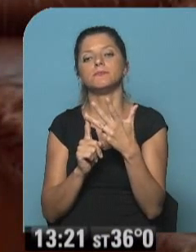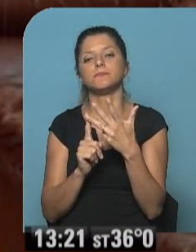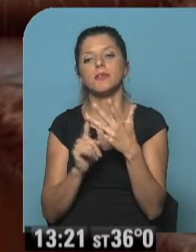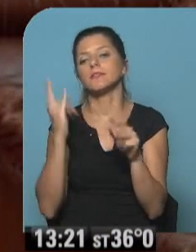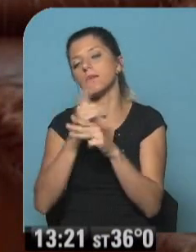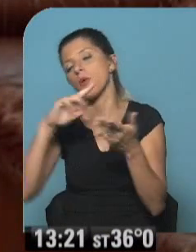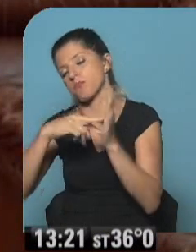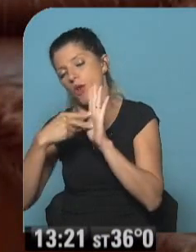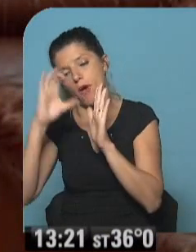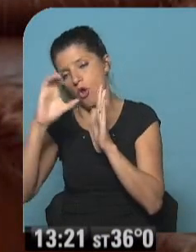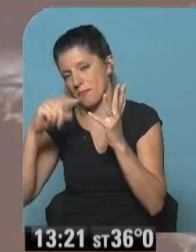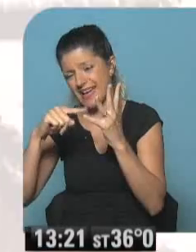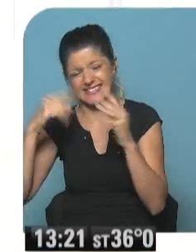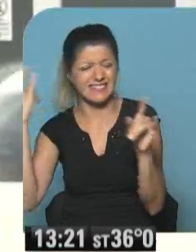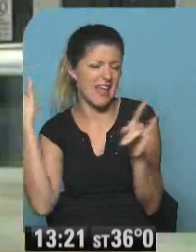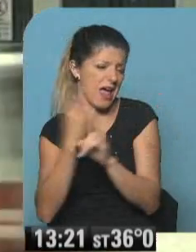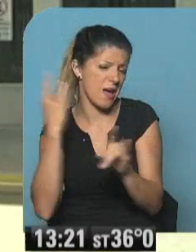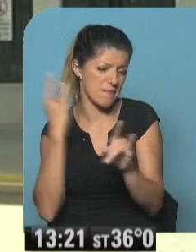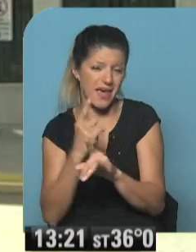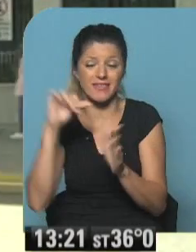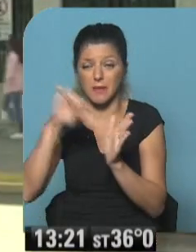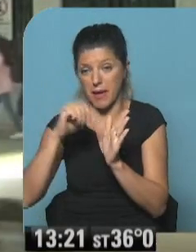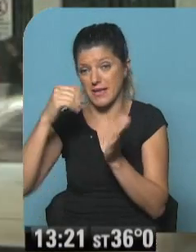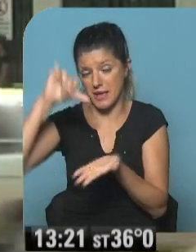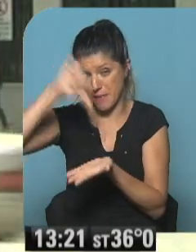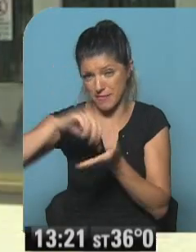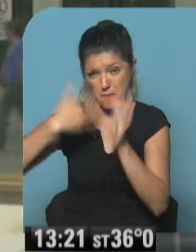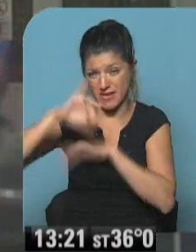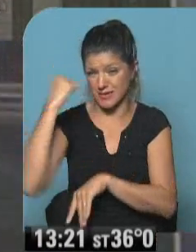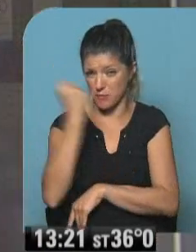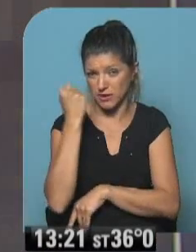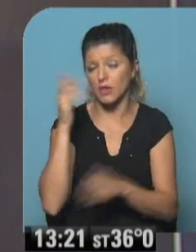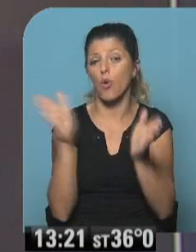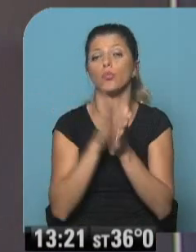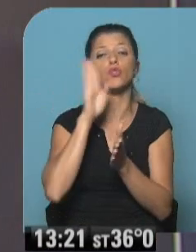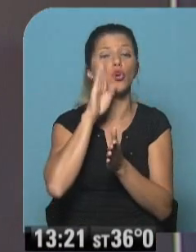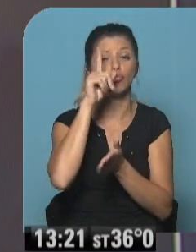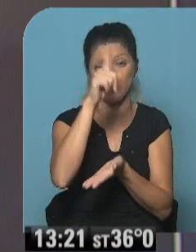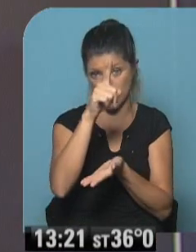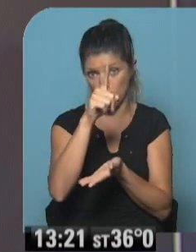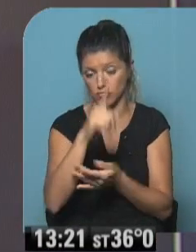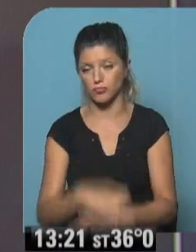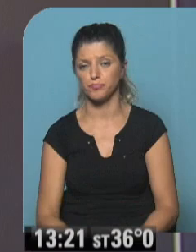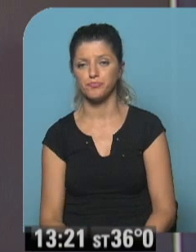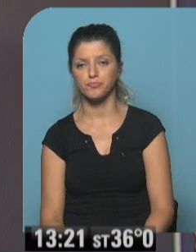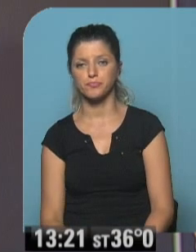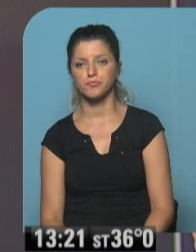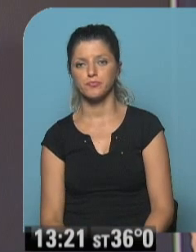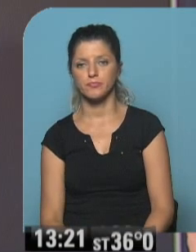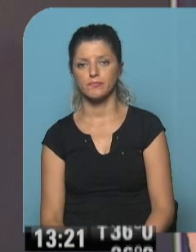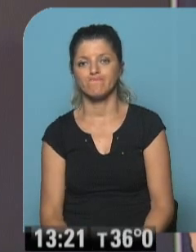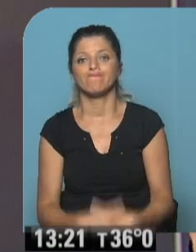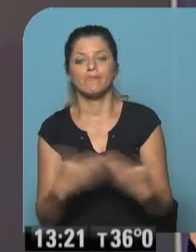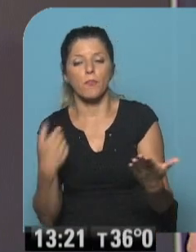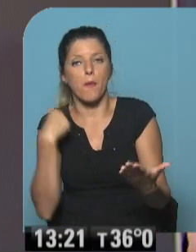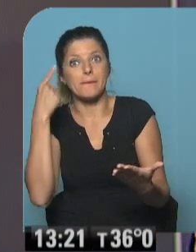conflictiva con Colombia, que es casi diríamos el país más importante junto con Estados Unidos para las relaciones exteriores de Venezuela. Efectivamente, Venezuela uno